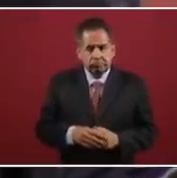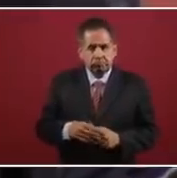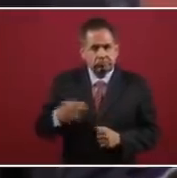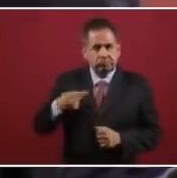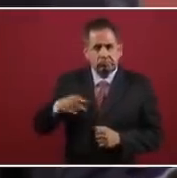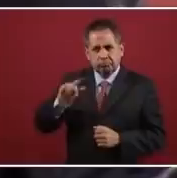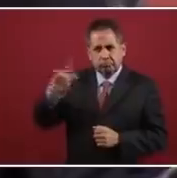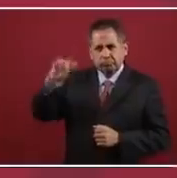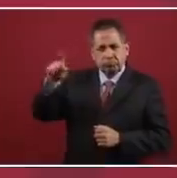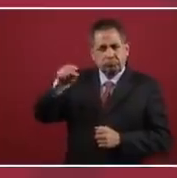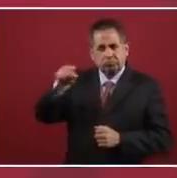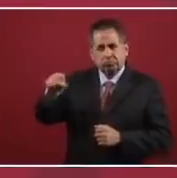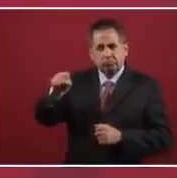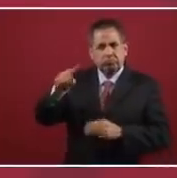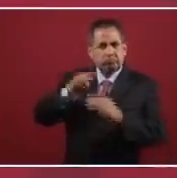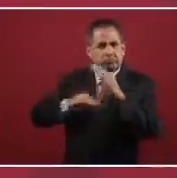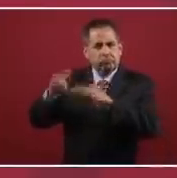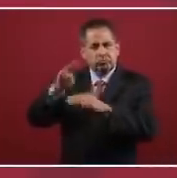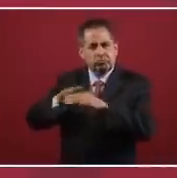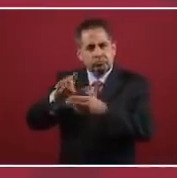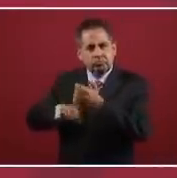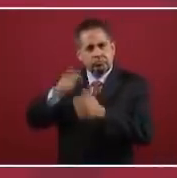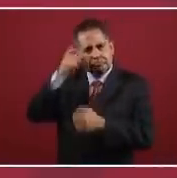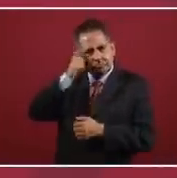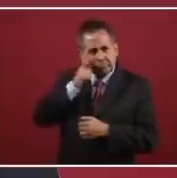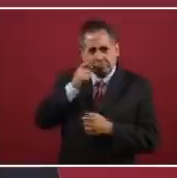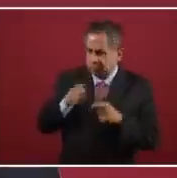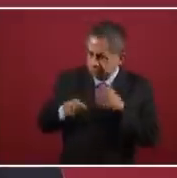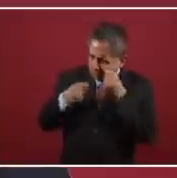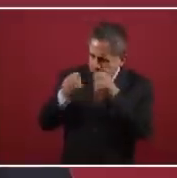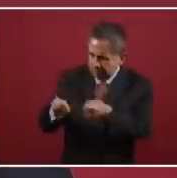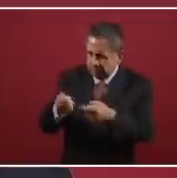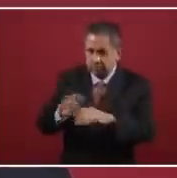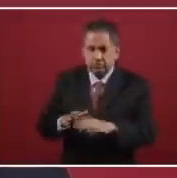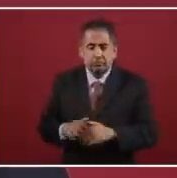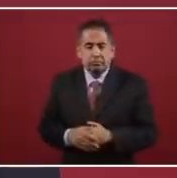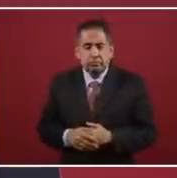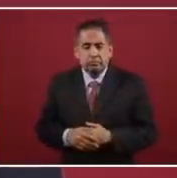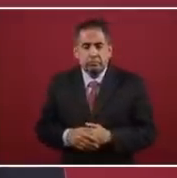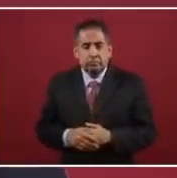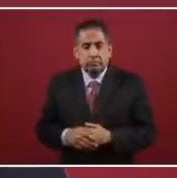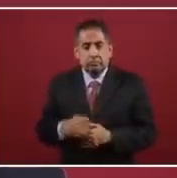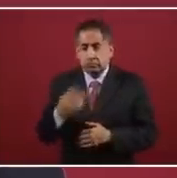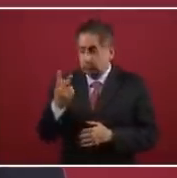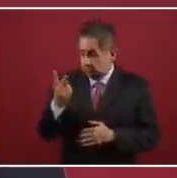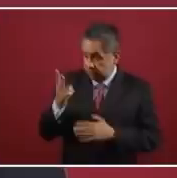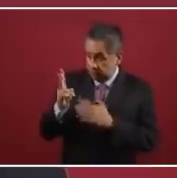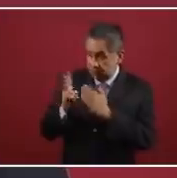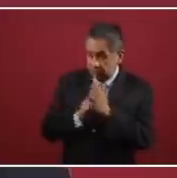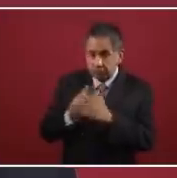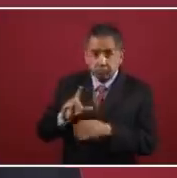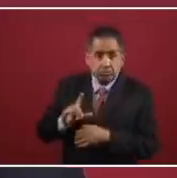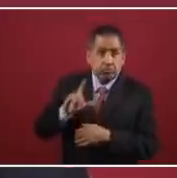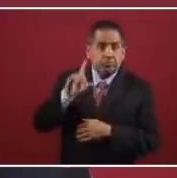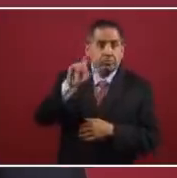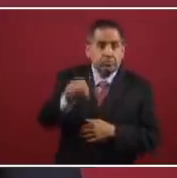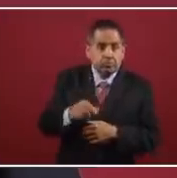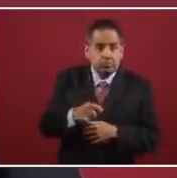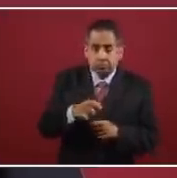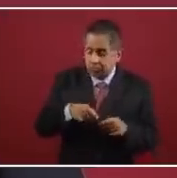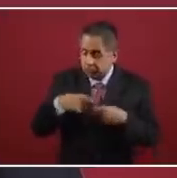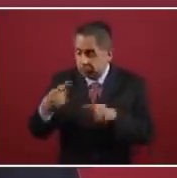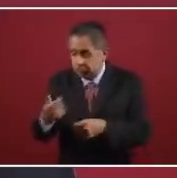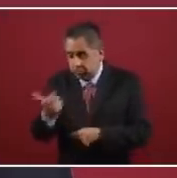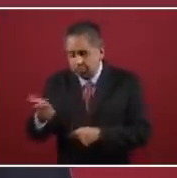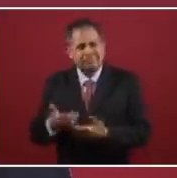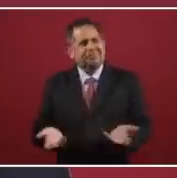autoridades de la montaña de Guerrero y transcurrieron 2 meses y no recibieron el dinero